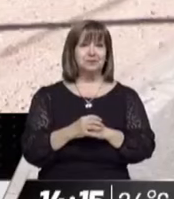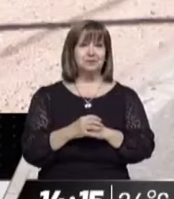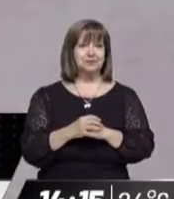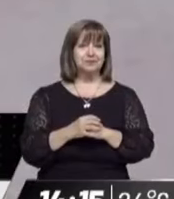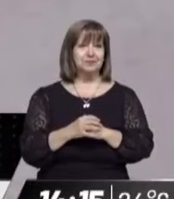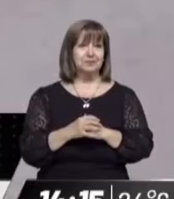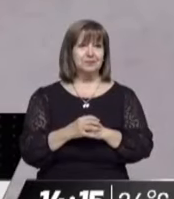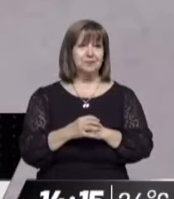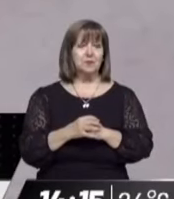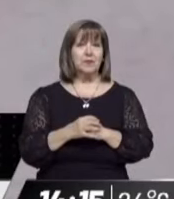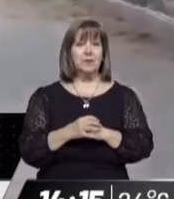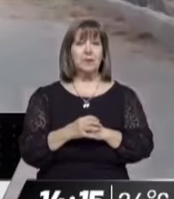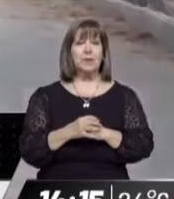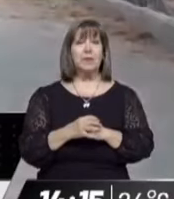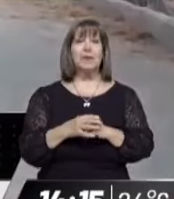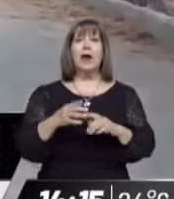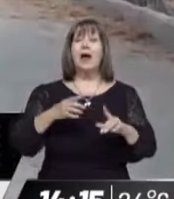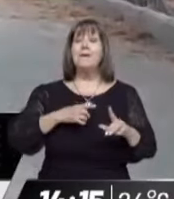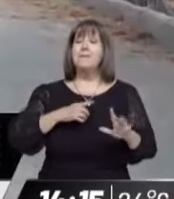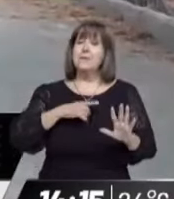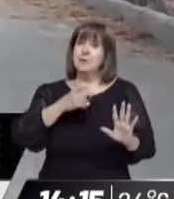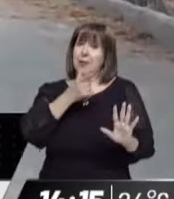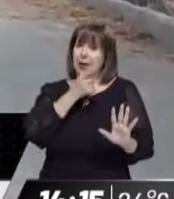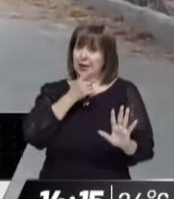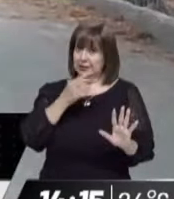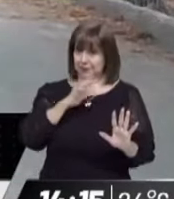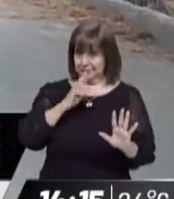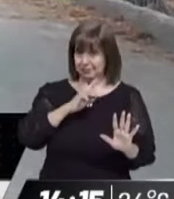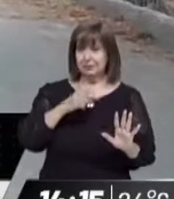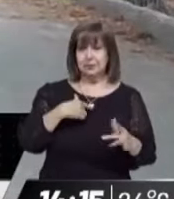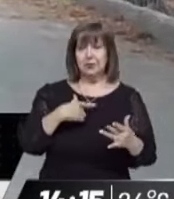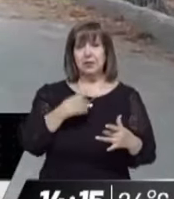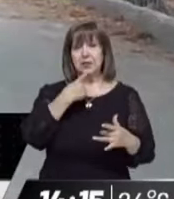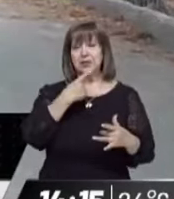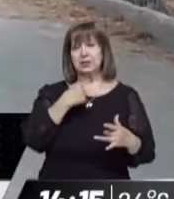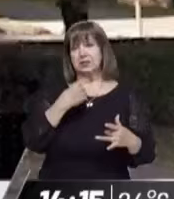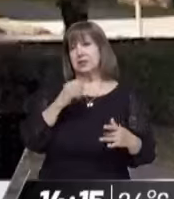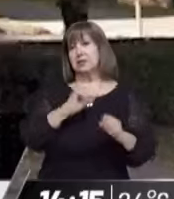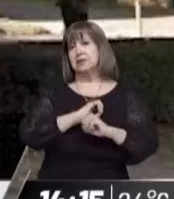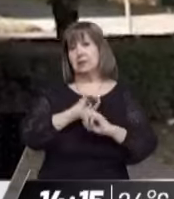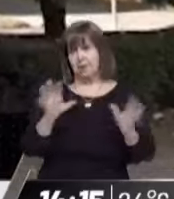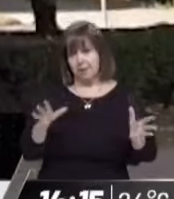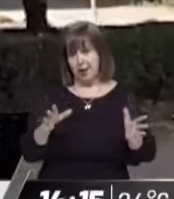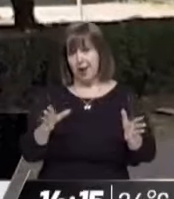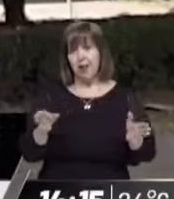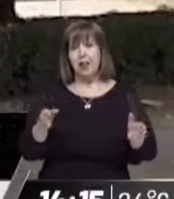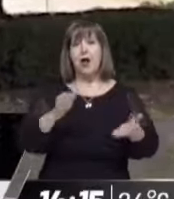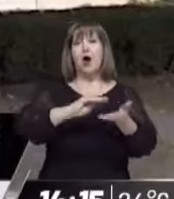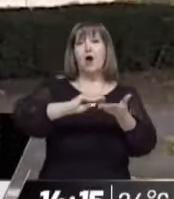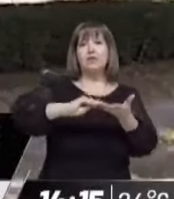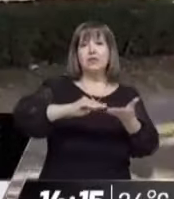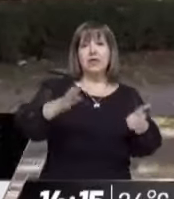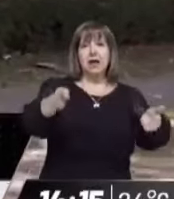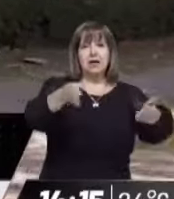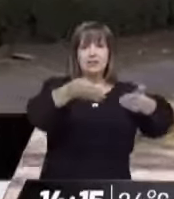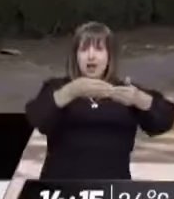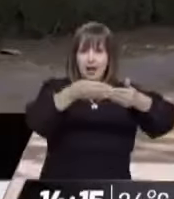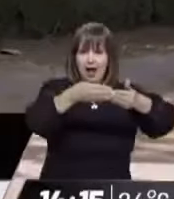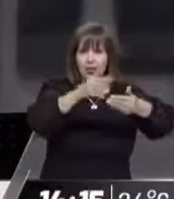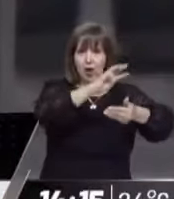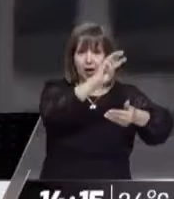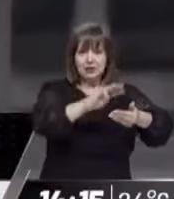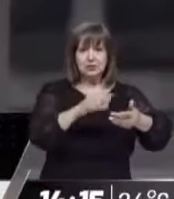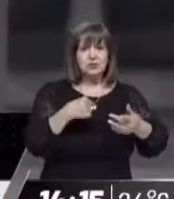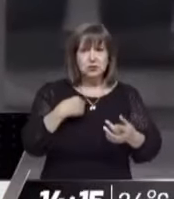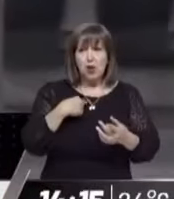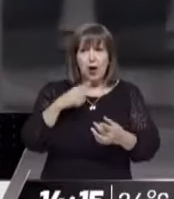mediodía me parece un desastre Total que cierre en la oficina de uspayata estamos a